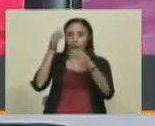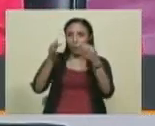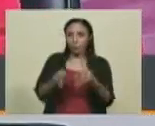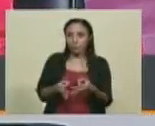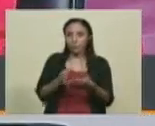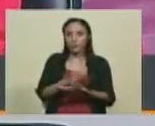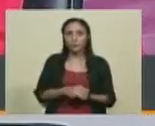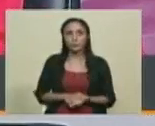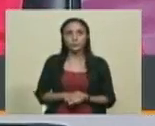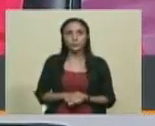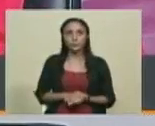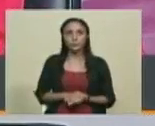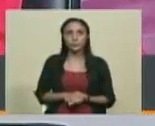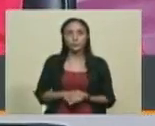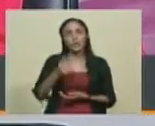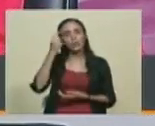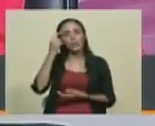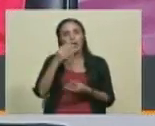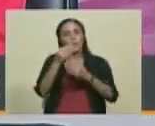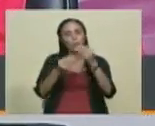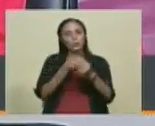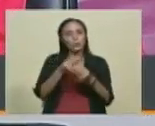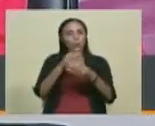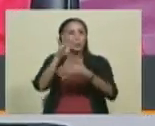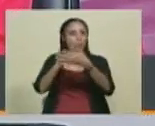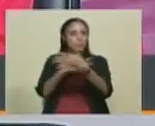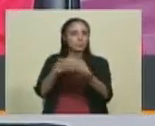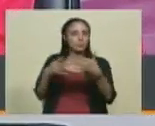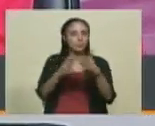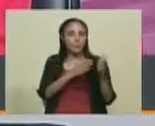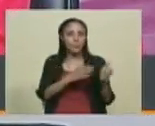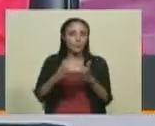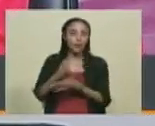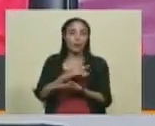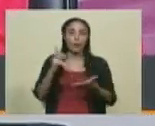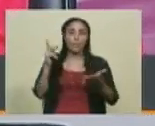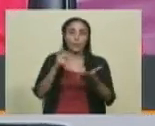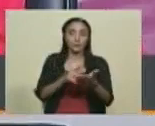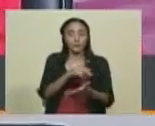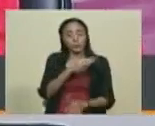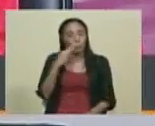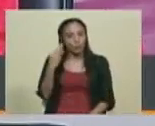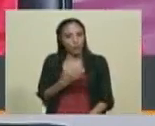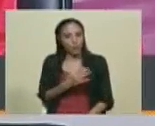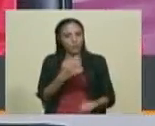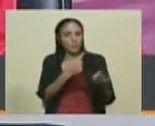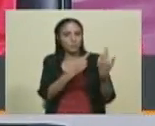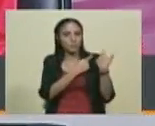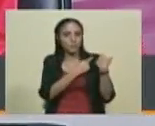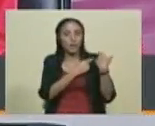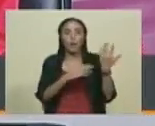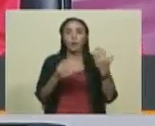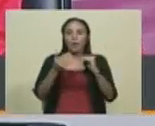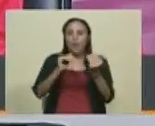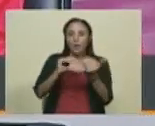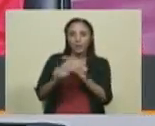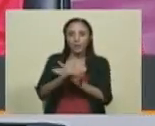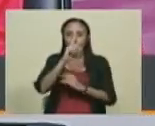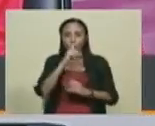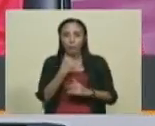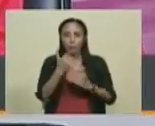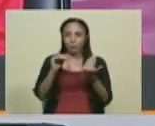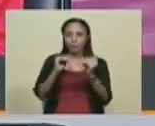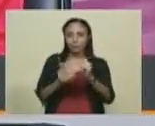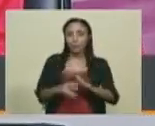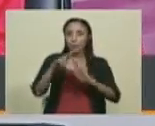con un cronograma, que hemos diseñado, pero eso sí, con la participación honesta, con el nuevo código de ética, porque